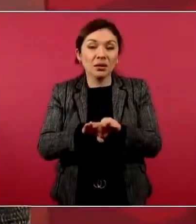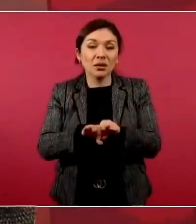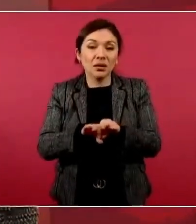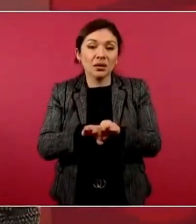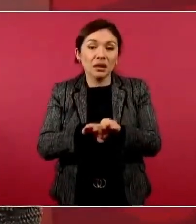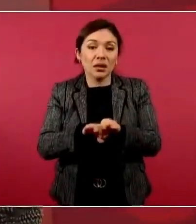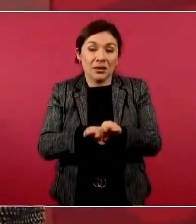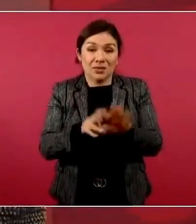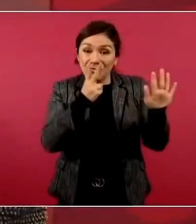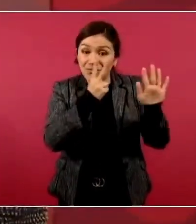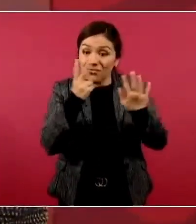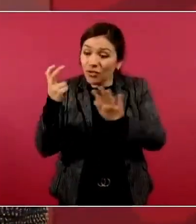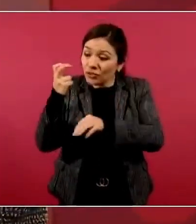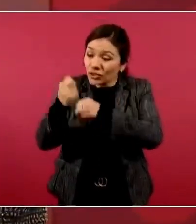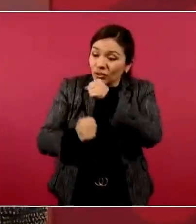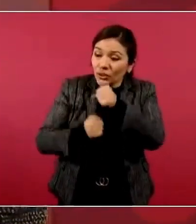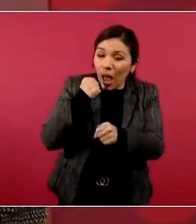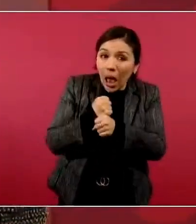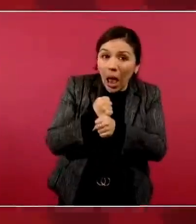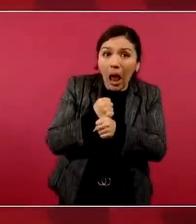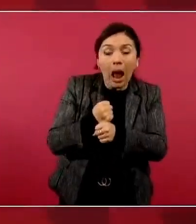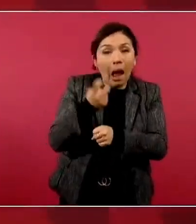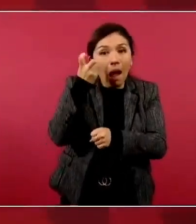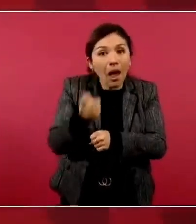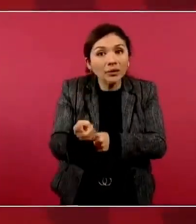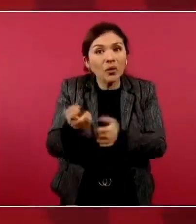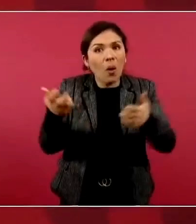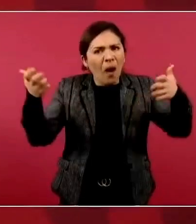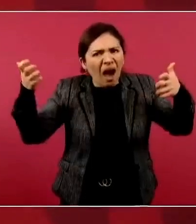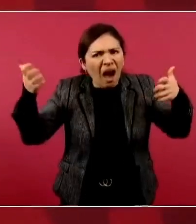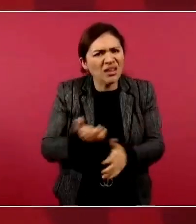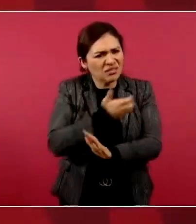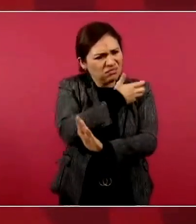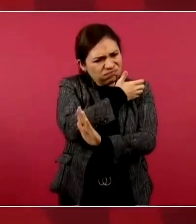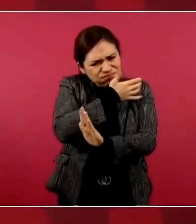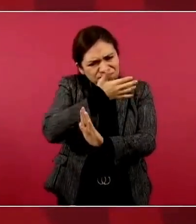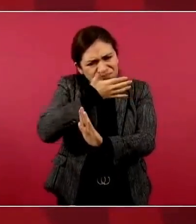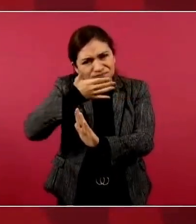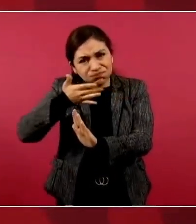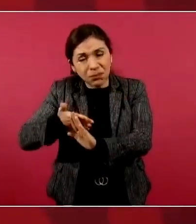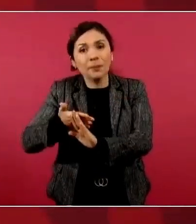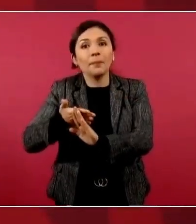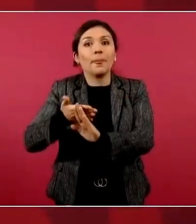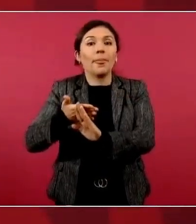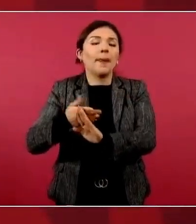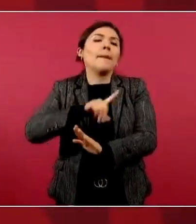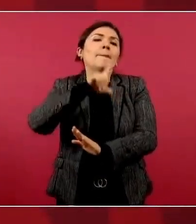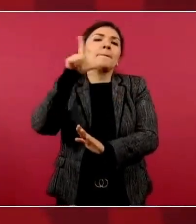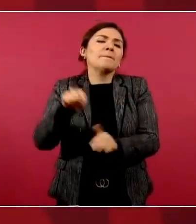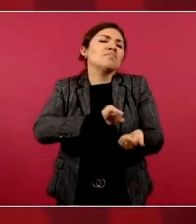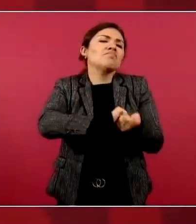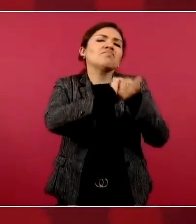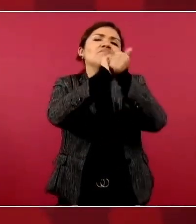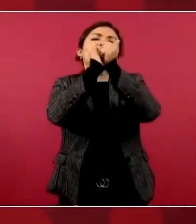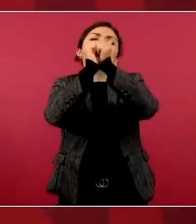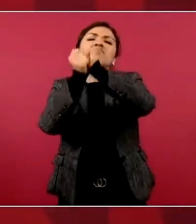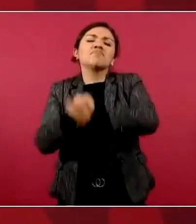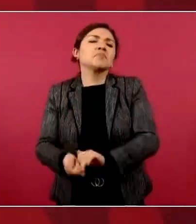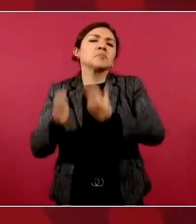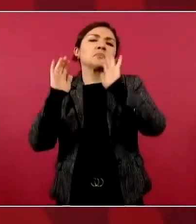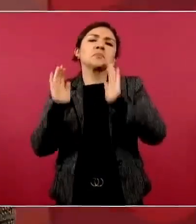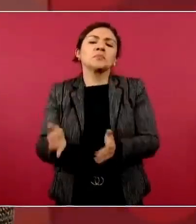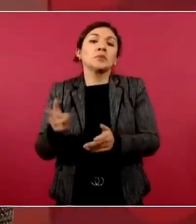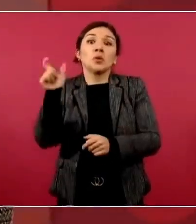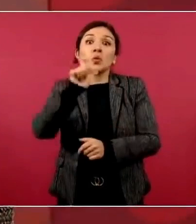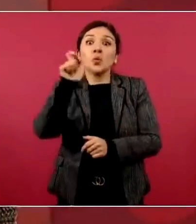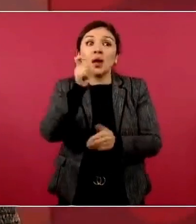esos 200 años, lo que hicieron. Entonces, se fueron desgastando, de modo que cuando llegan